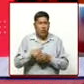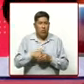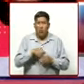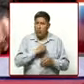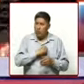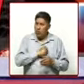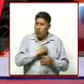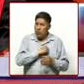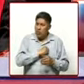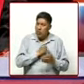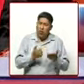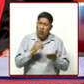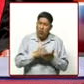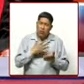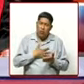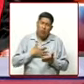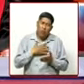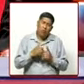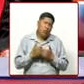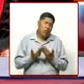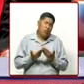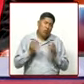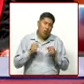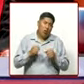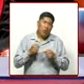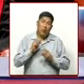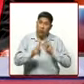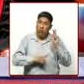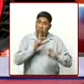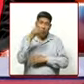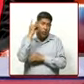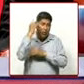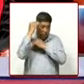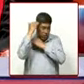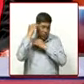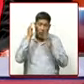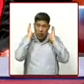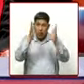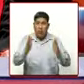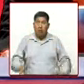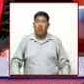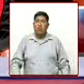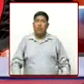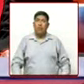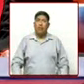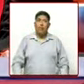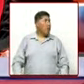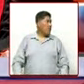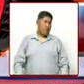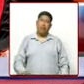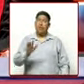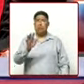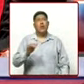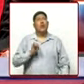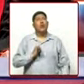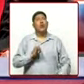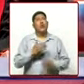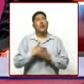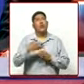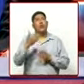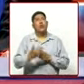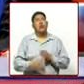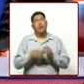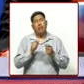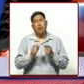favor. Dame esos datos una vez más, por favor, para que también la población en Santa Cruz nos escuche. A ver, voy a terminar